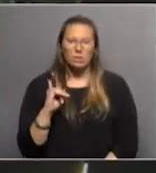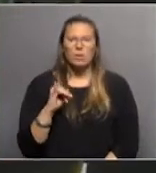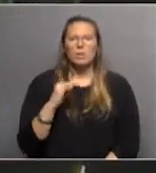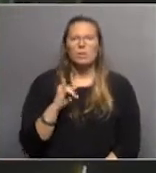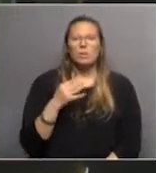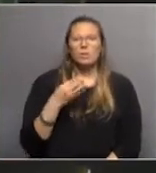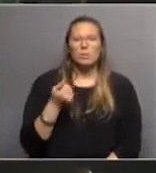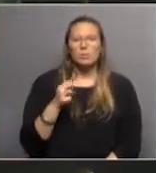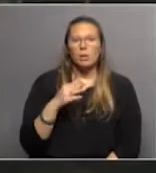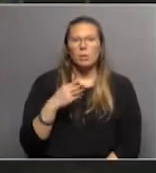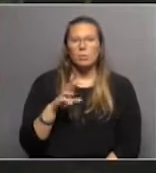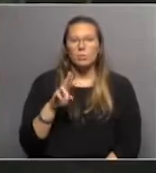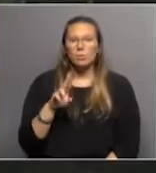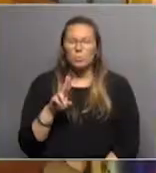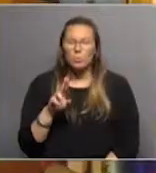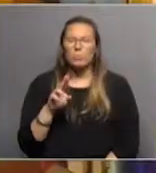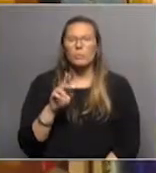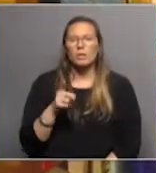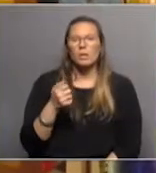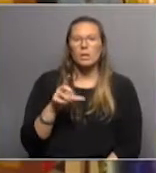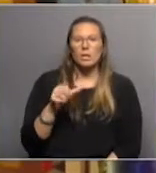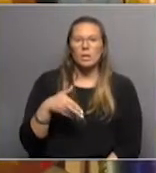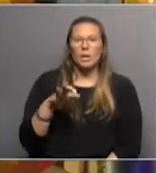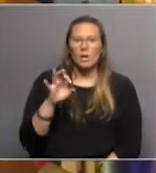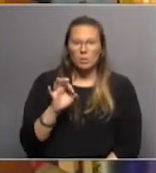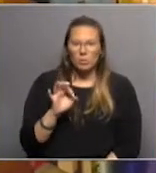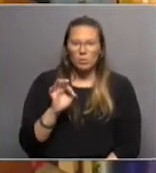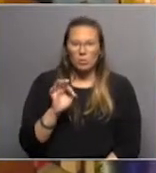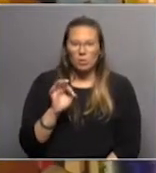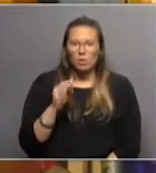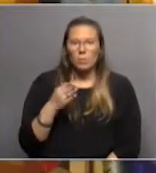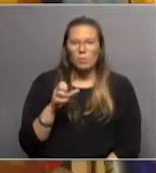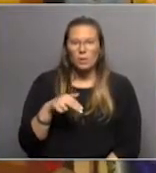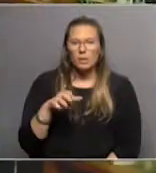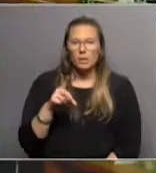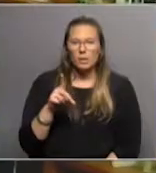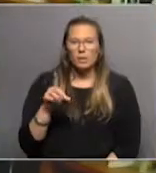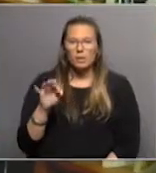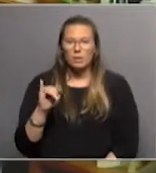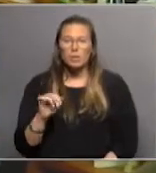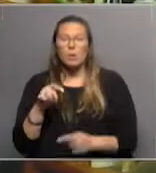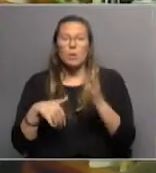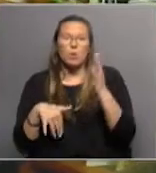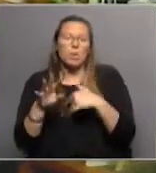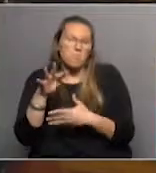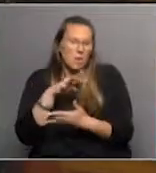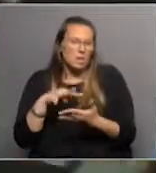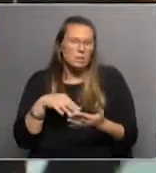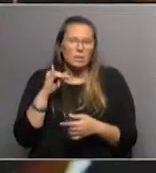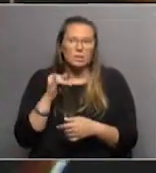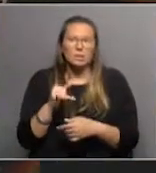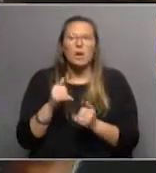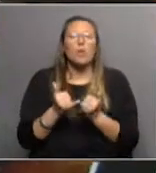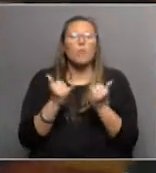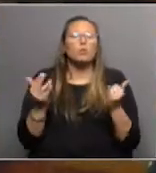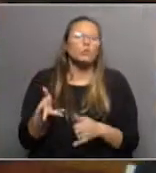Ibarburu, siempre Galeano, Benedetti. Ese es el tipo de que más se consume de literatura. ¿Cómo es el día